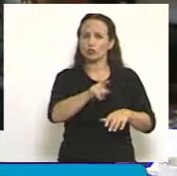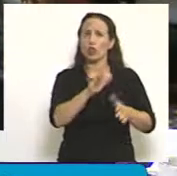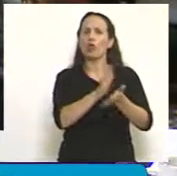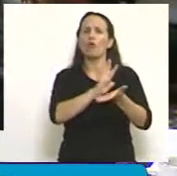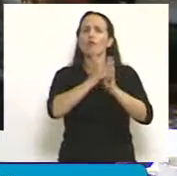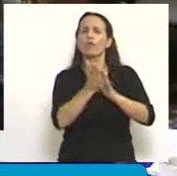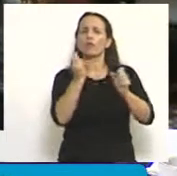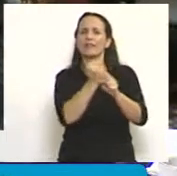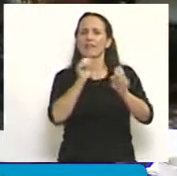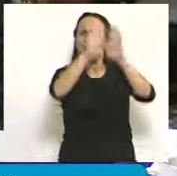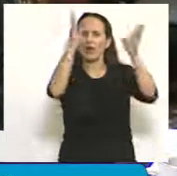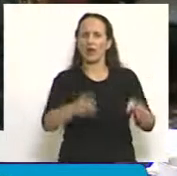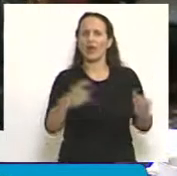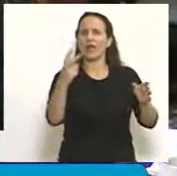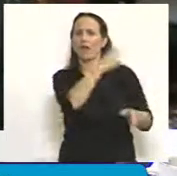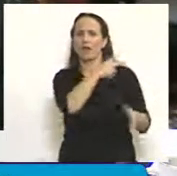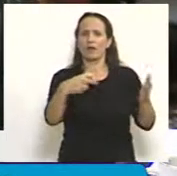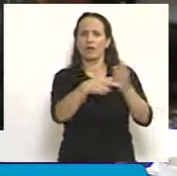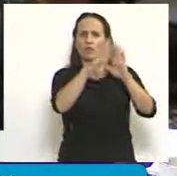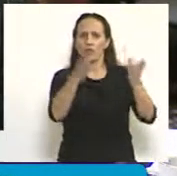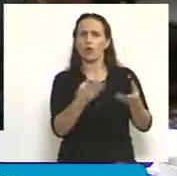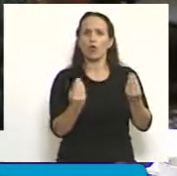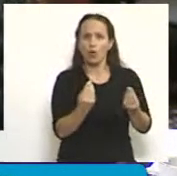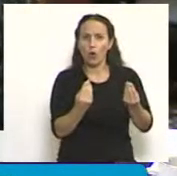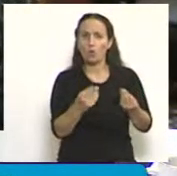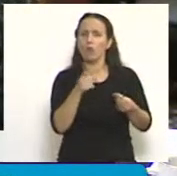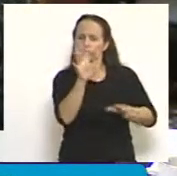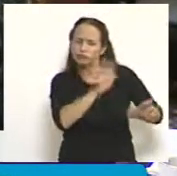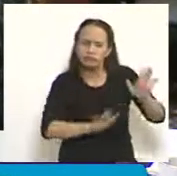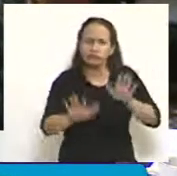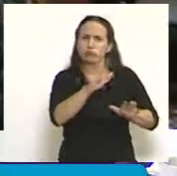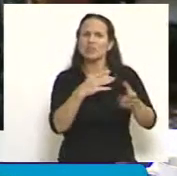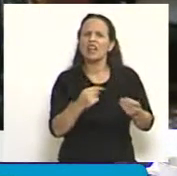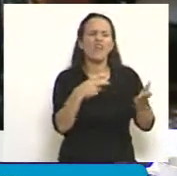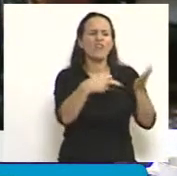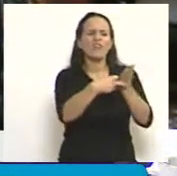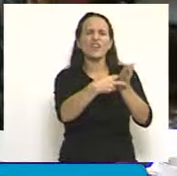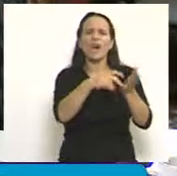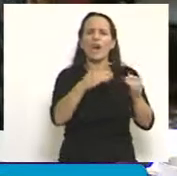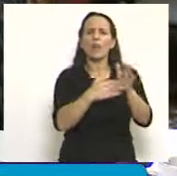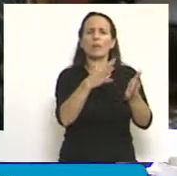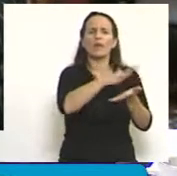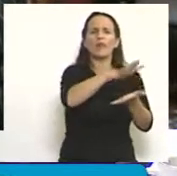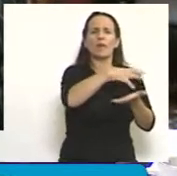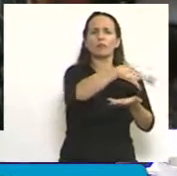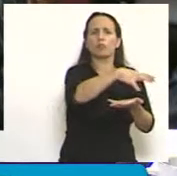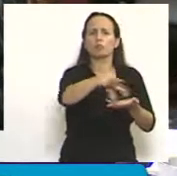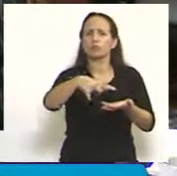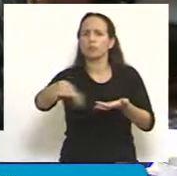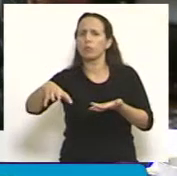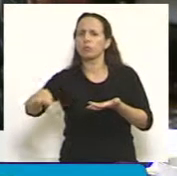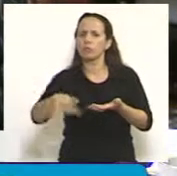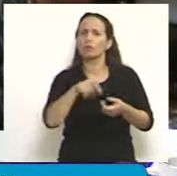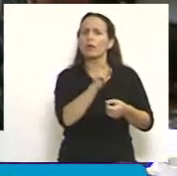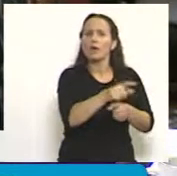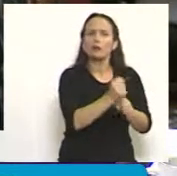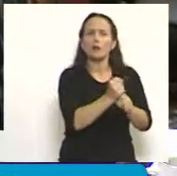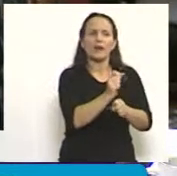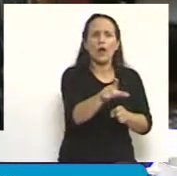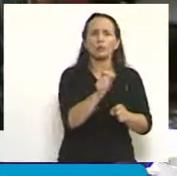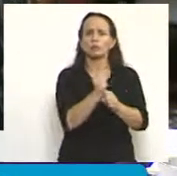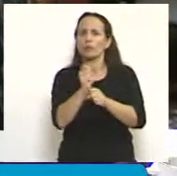Pero tengo entendido que no, y también tengo entendido que es una fiscal que se desempeña con muchísima eficiencia, y sé